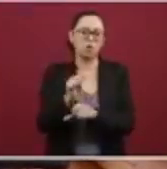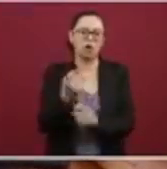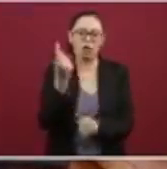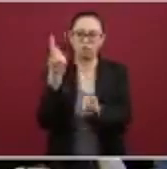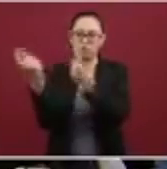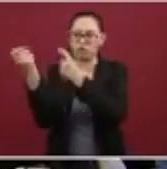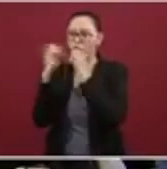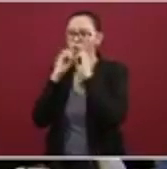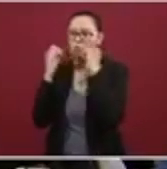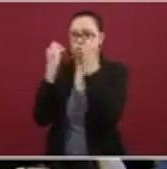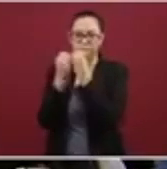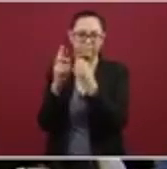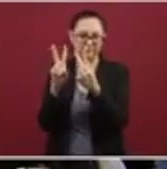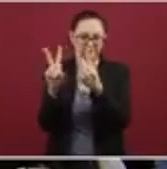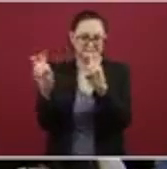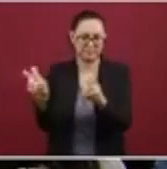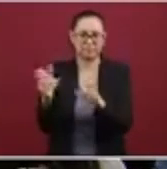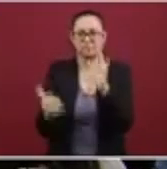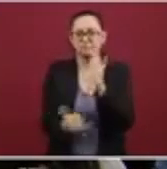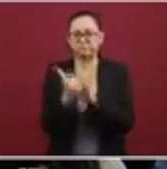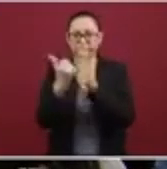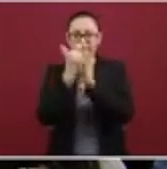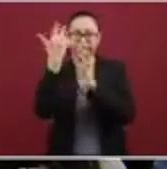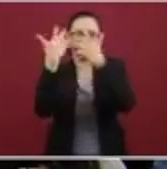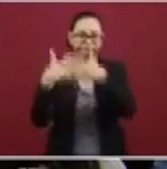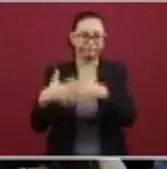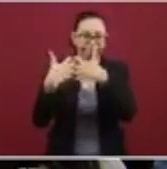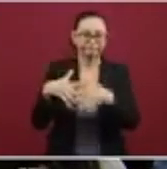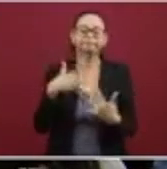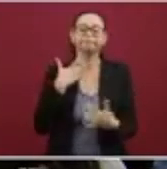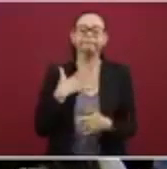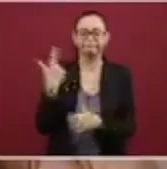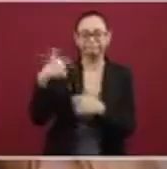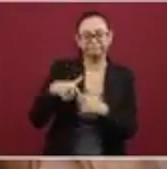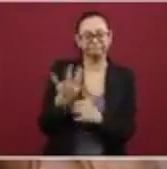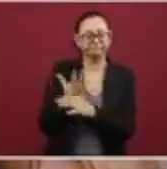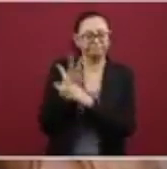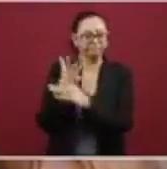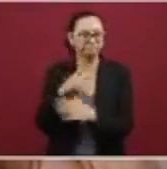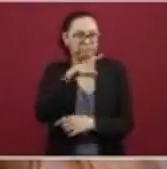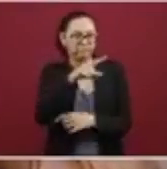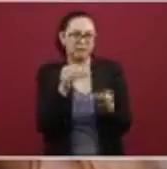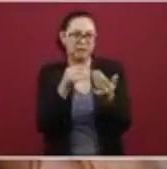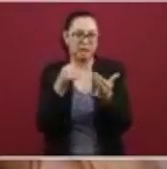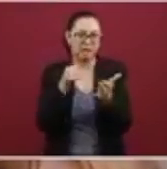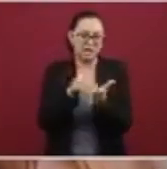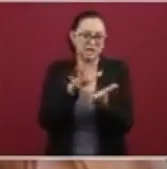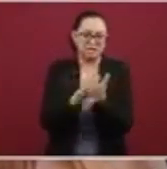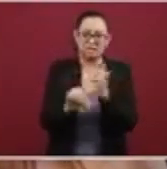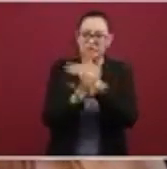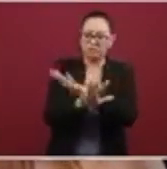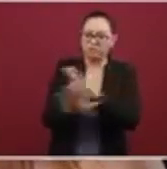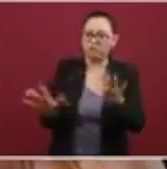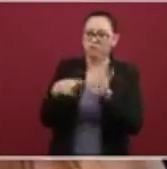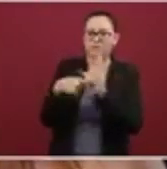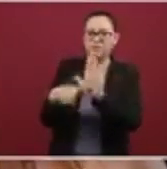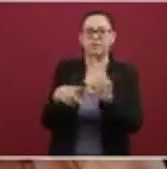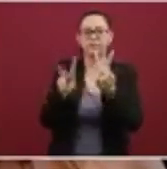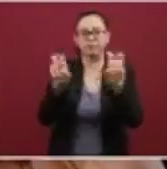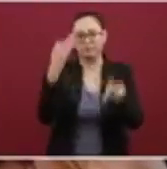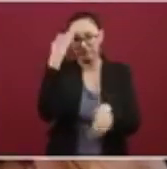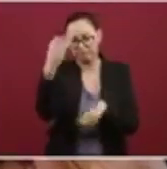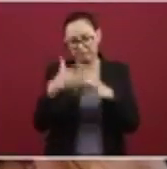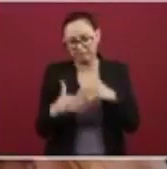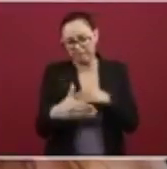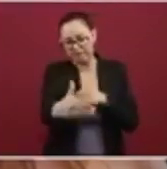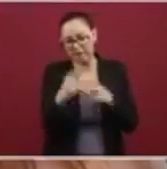especializadas en la materia de la construcción de refinerías, que dicen que los datos que usted daba ayer de tiempo y costo para la construcción de la de